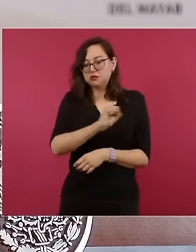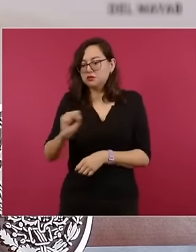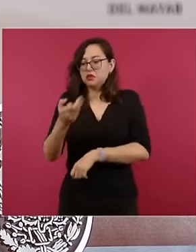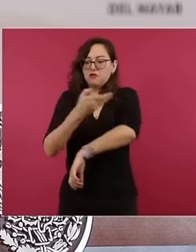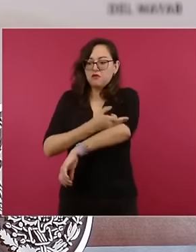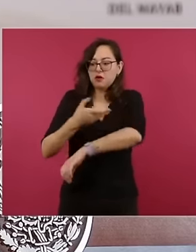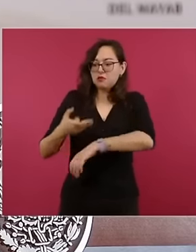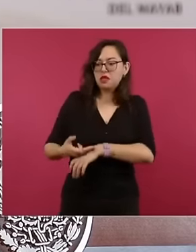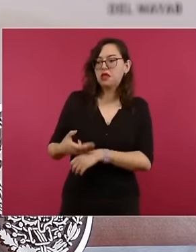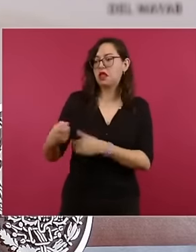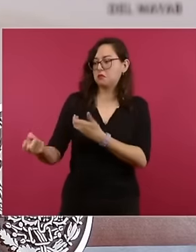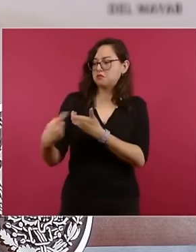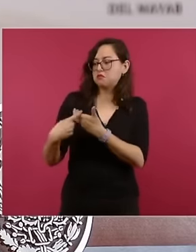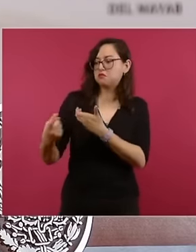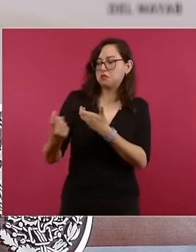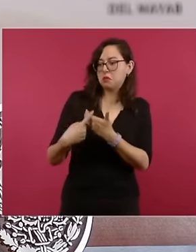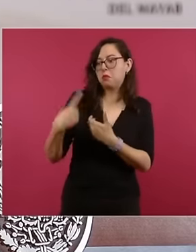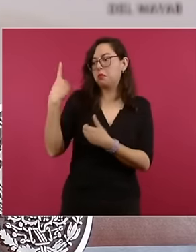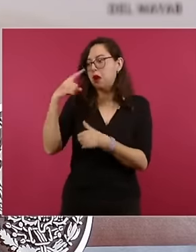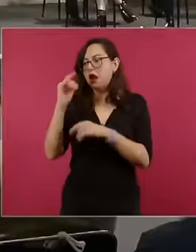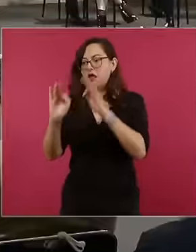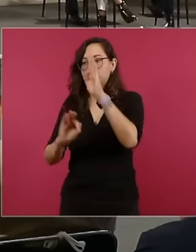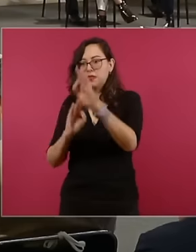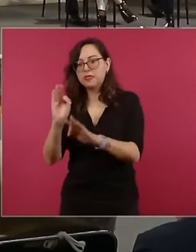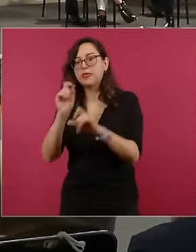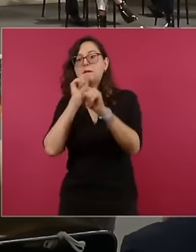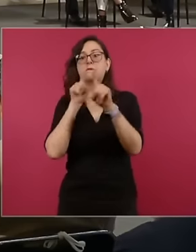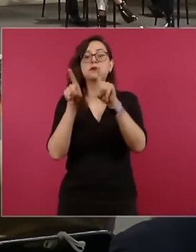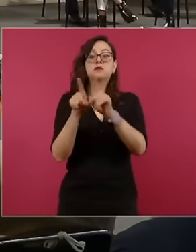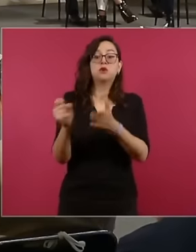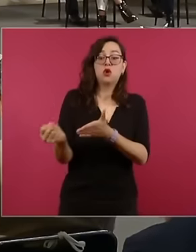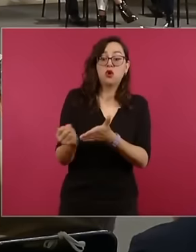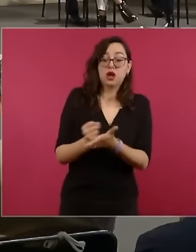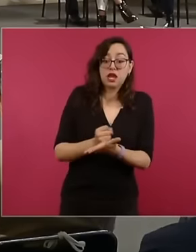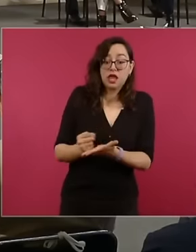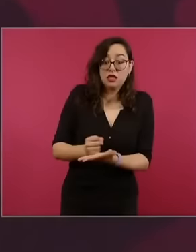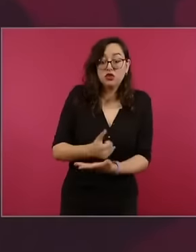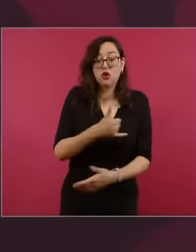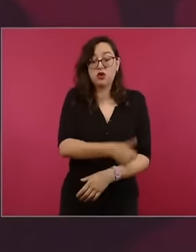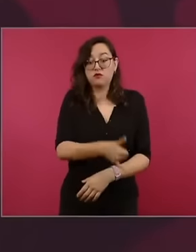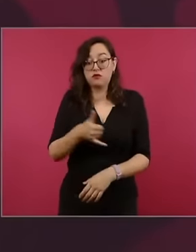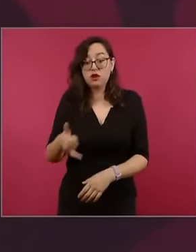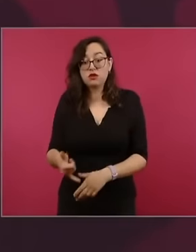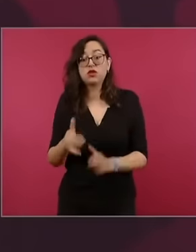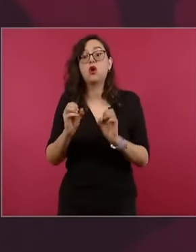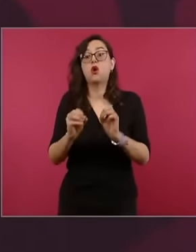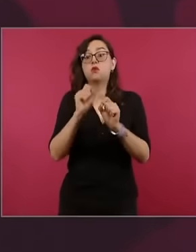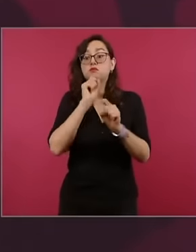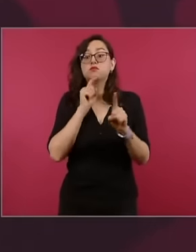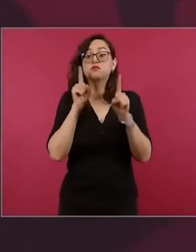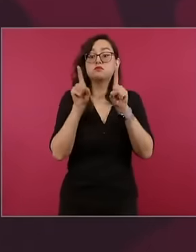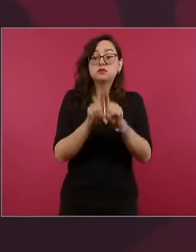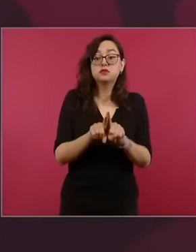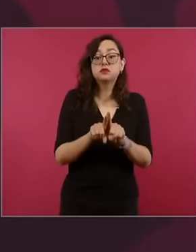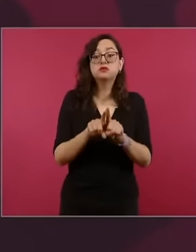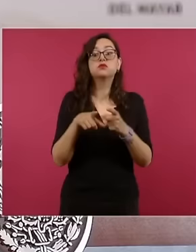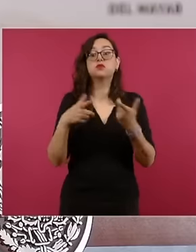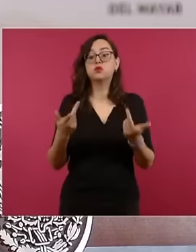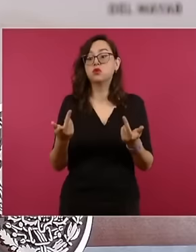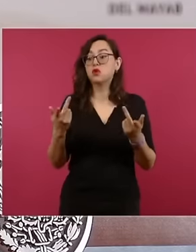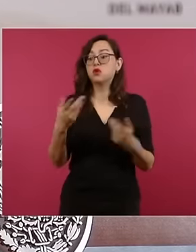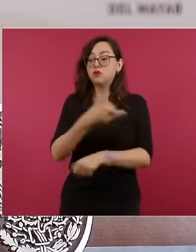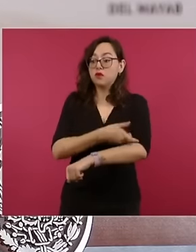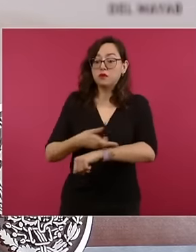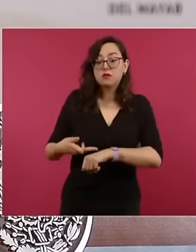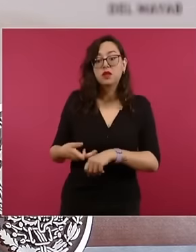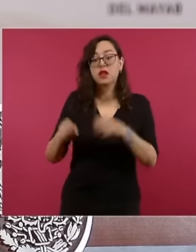país, ya sea para poder acceder a los créditos de Infonavit, por ejemplo, o para la atención médica de sus familiares